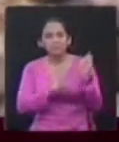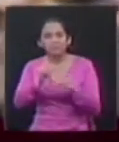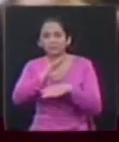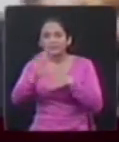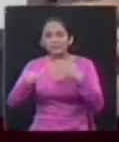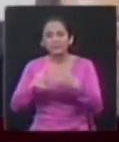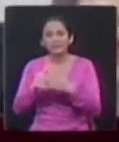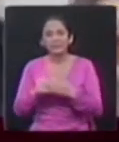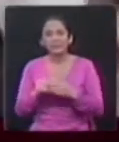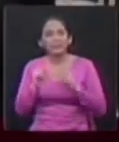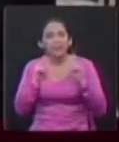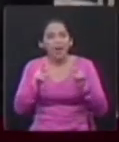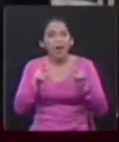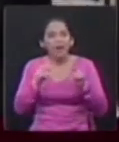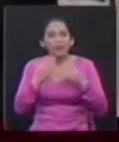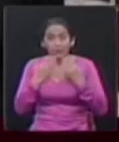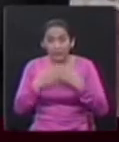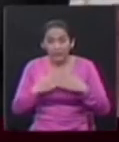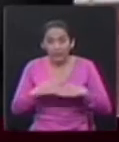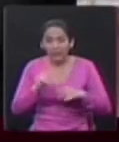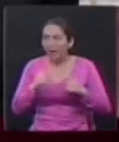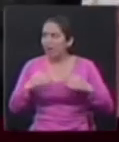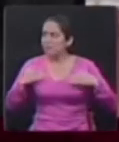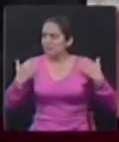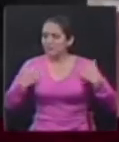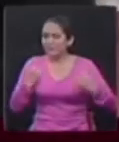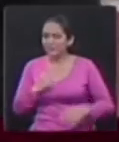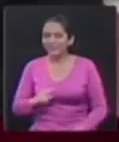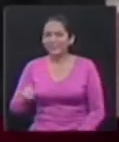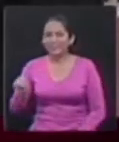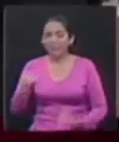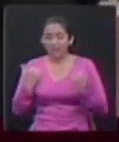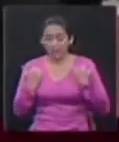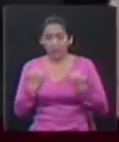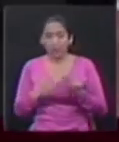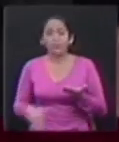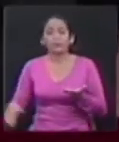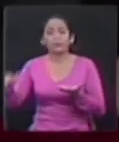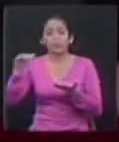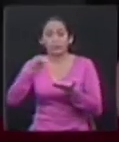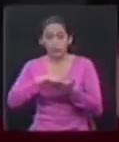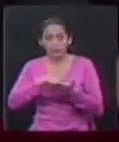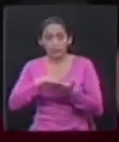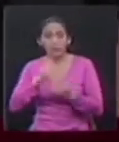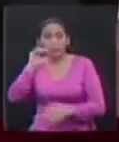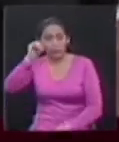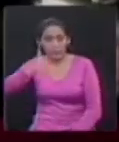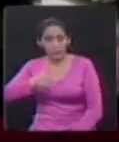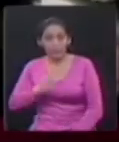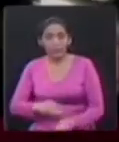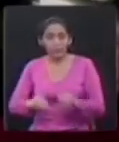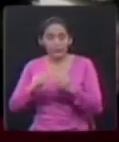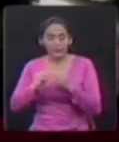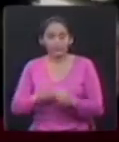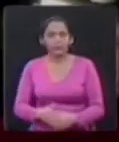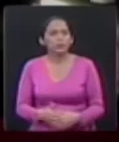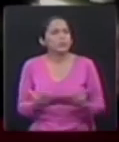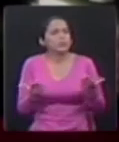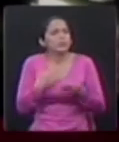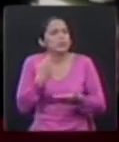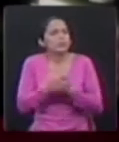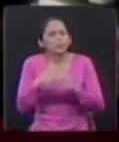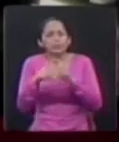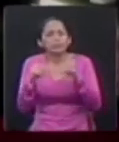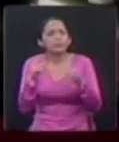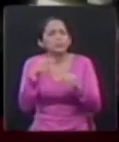pues, y invitarles a que hoy y mañana nos acompañen en las funciones que nos faltan. ¿Dónde se pueden adquirir las